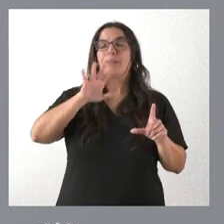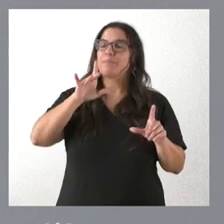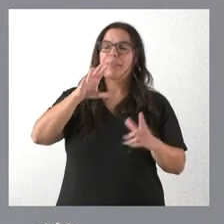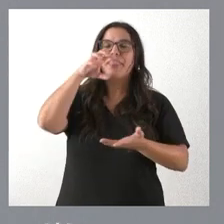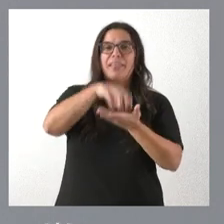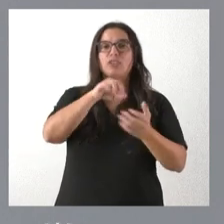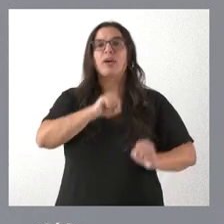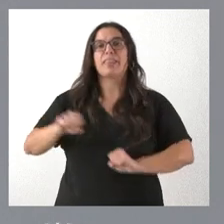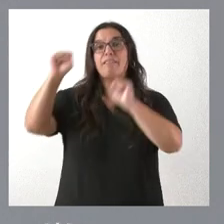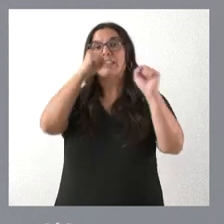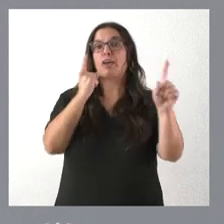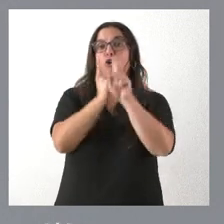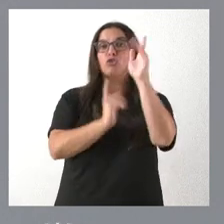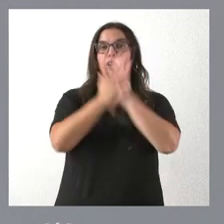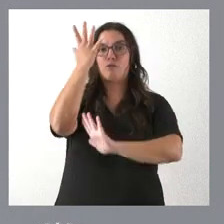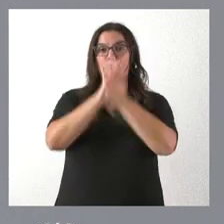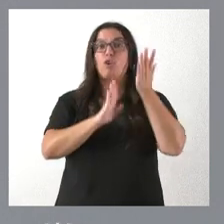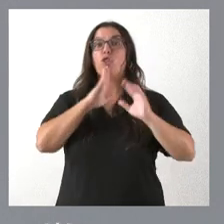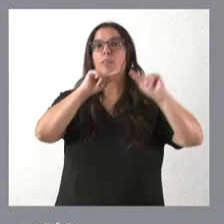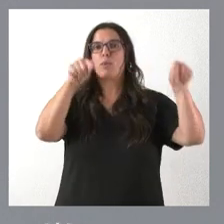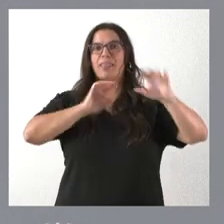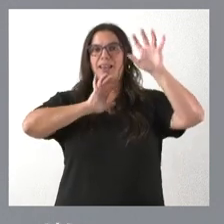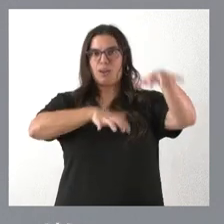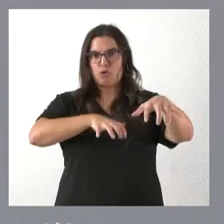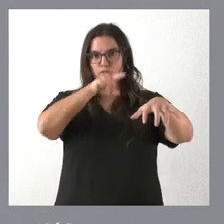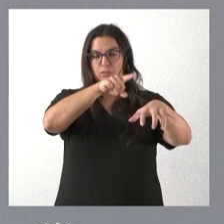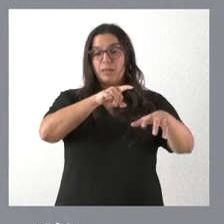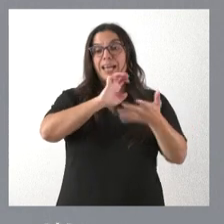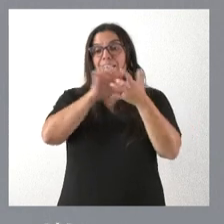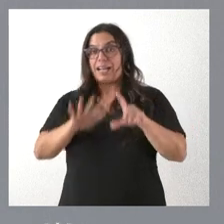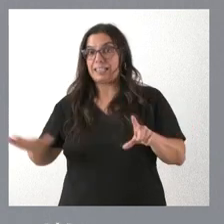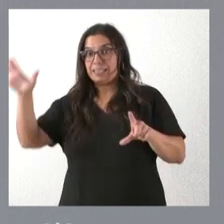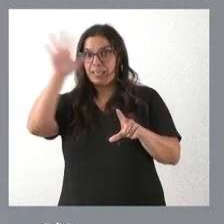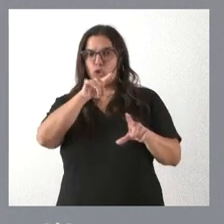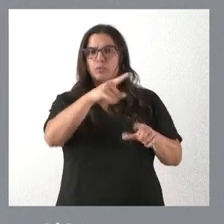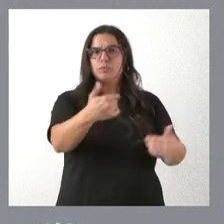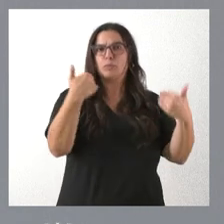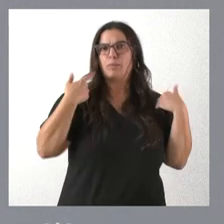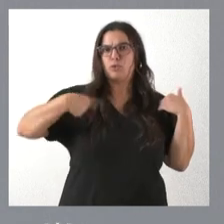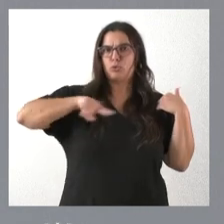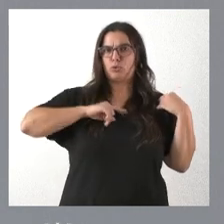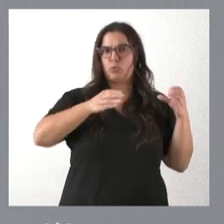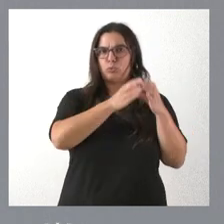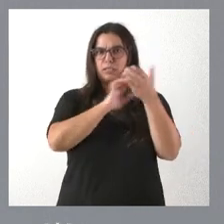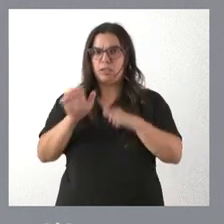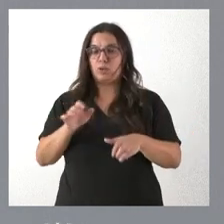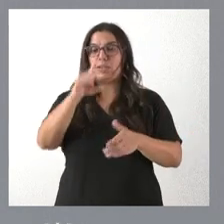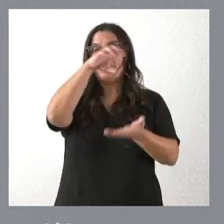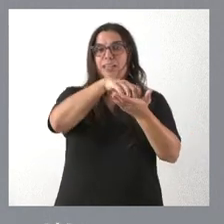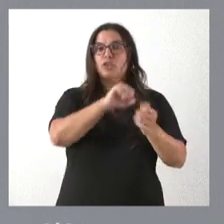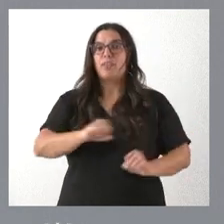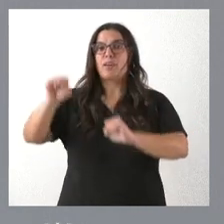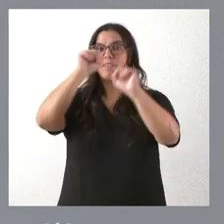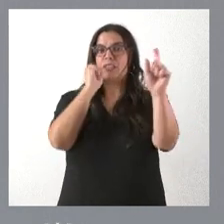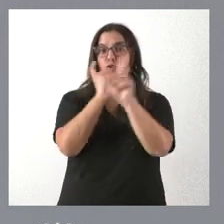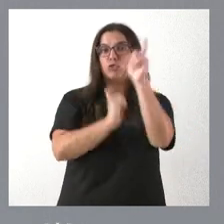de defensa contra el fuego que está ubicado en León Castilla y León en León gestionado por la junta de Castilla y león tenemos este centro de defensa contra el fuego